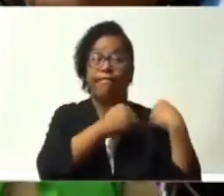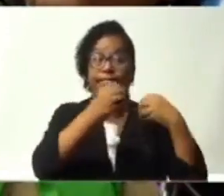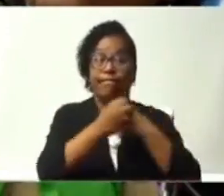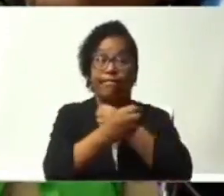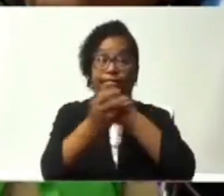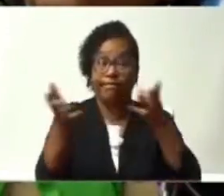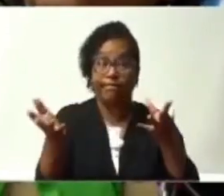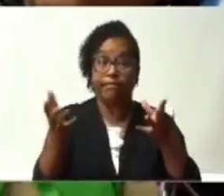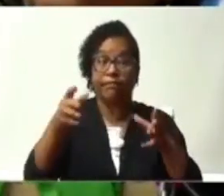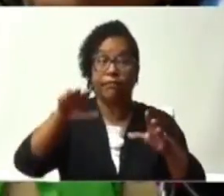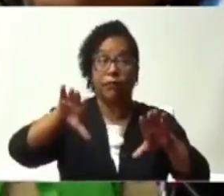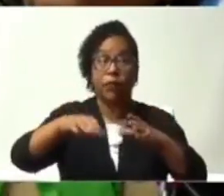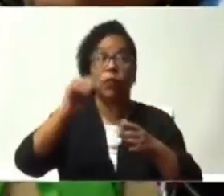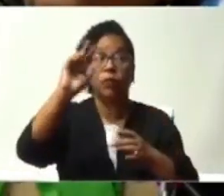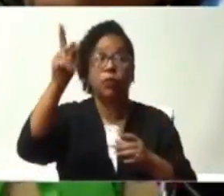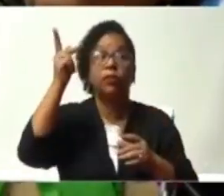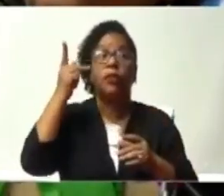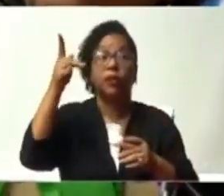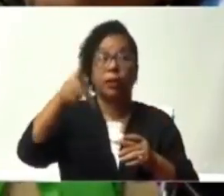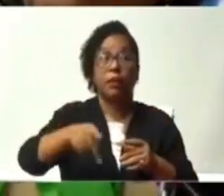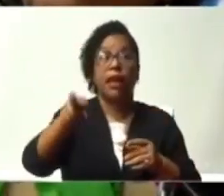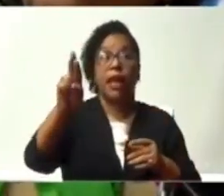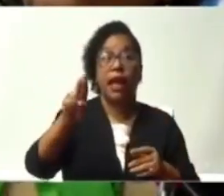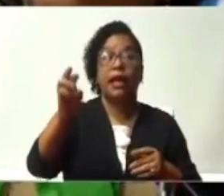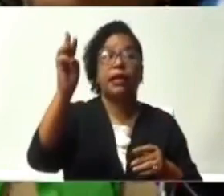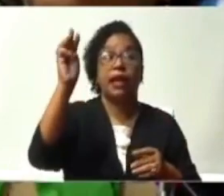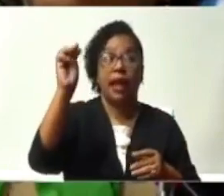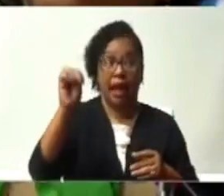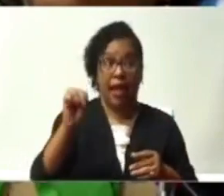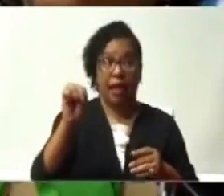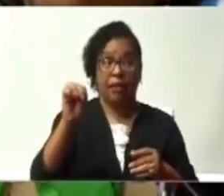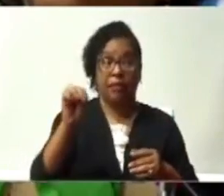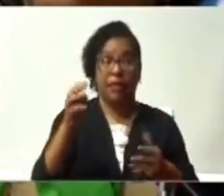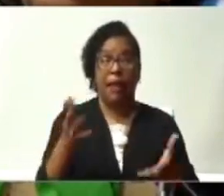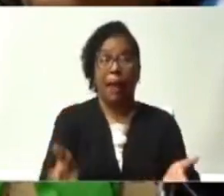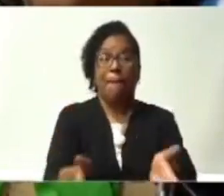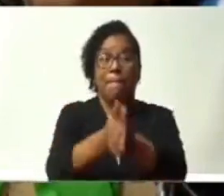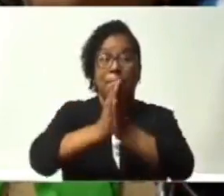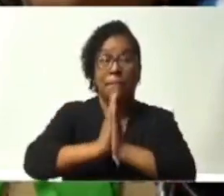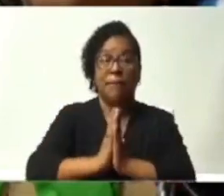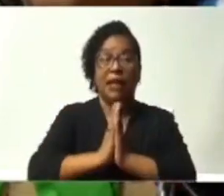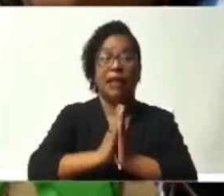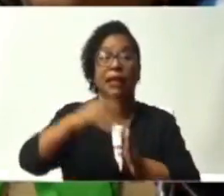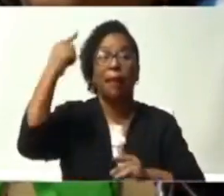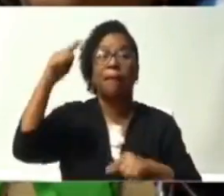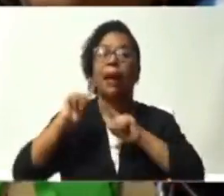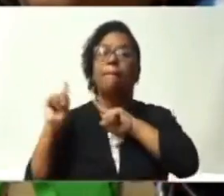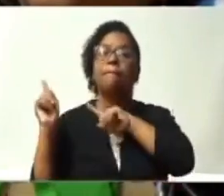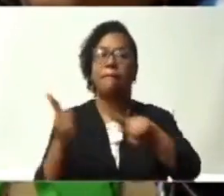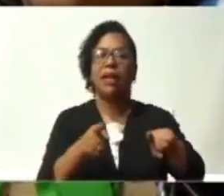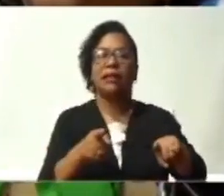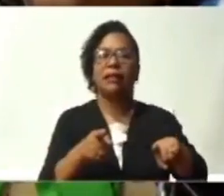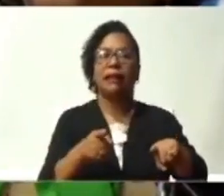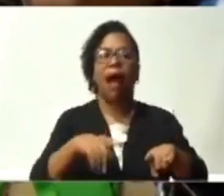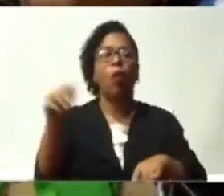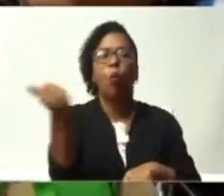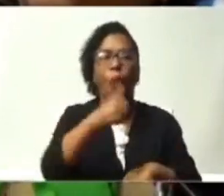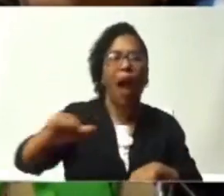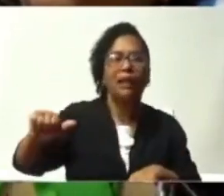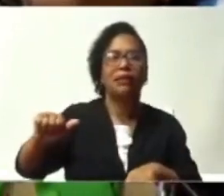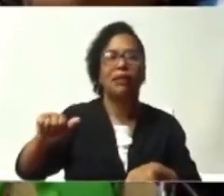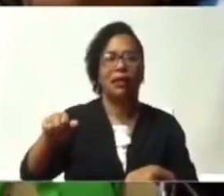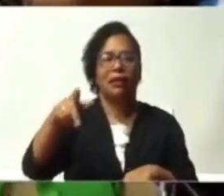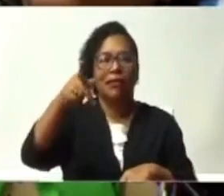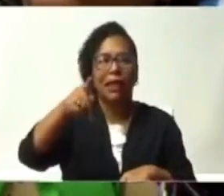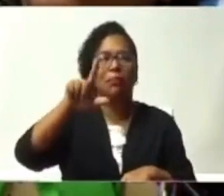contestar, e inclusive sin estar en turno previo, lo toman como turno previo para que le conteste a uno de los colegas del bloque que haga uso de la